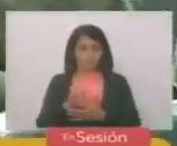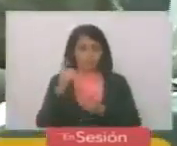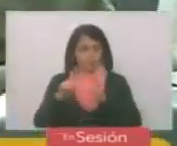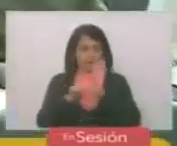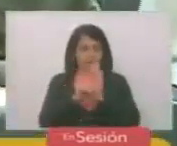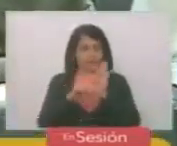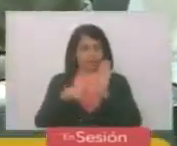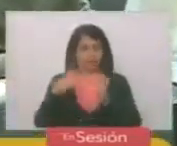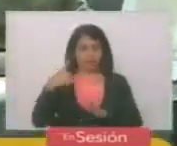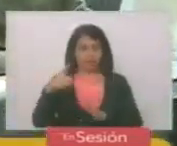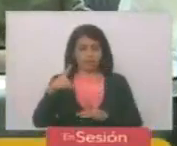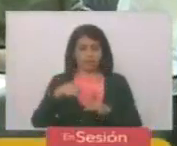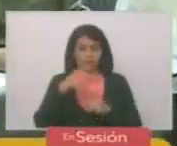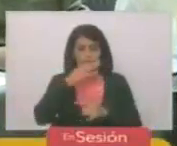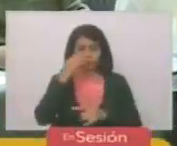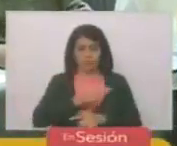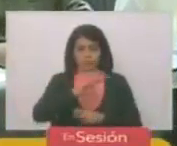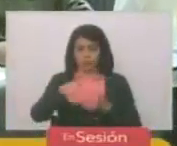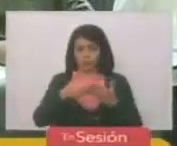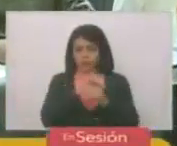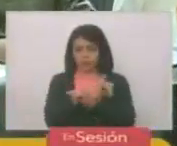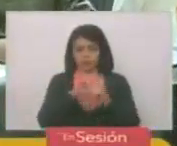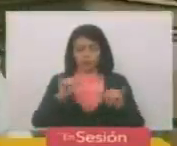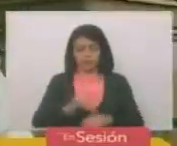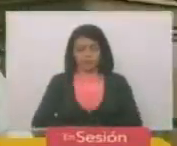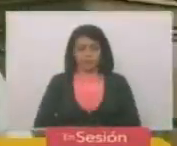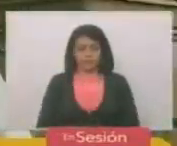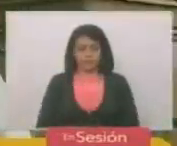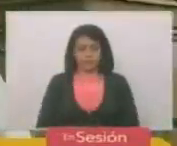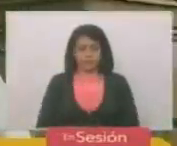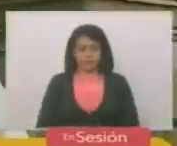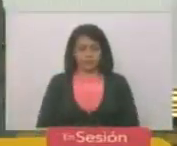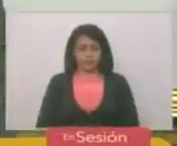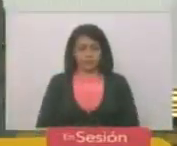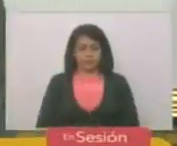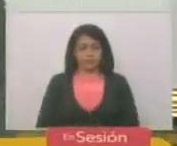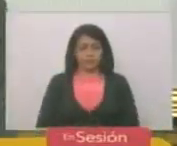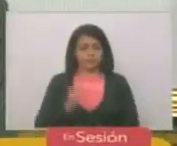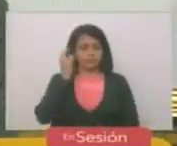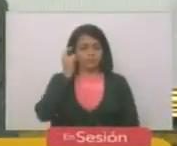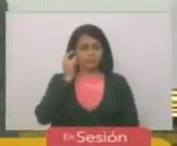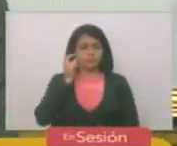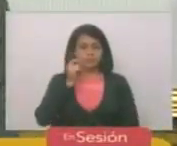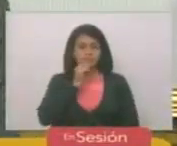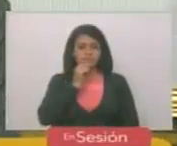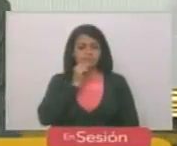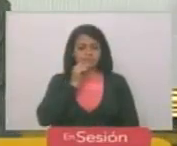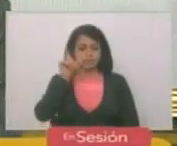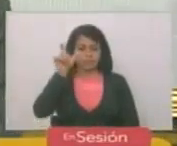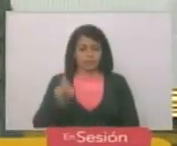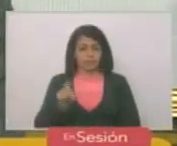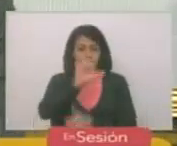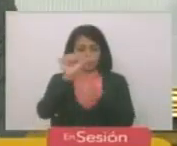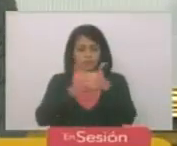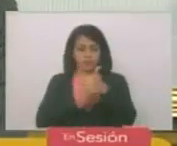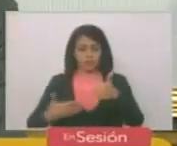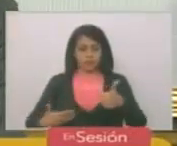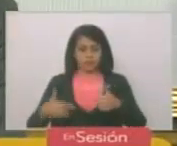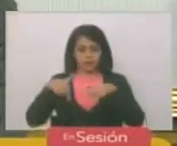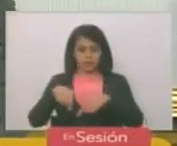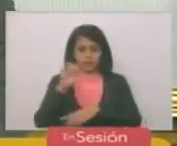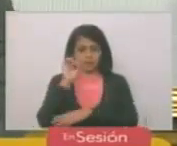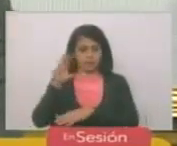ilegítimamente sus derechos y garantías. Es todo, señor presidente. Tiene la palabra la primera vicepresidenta de